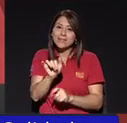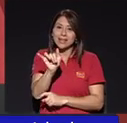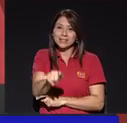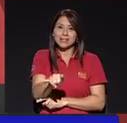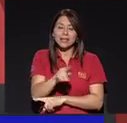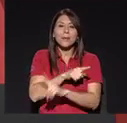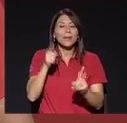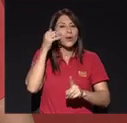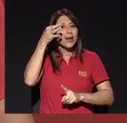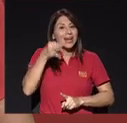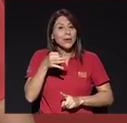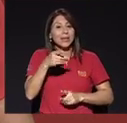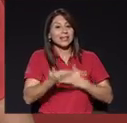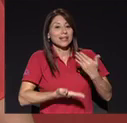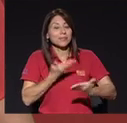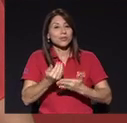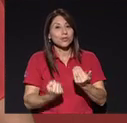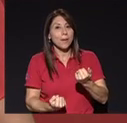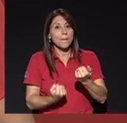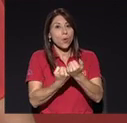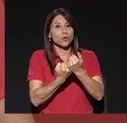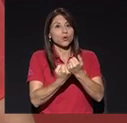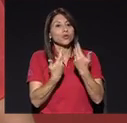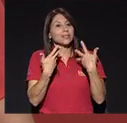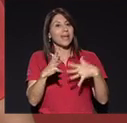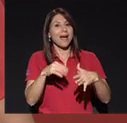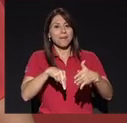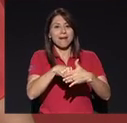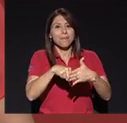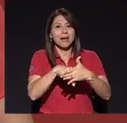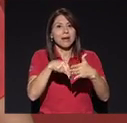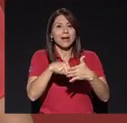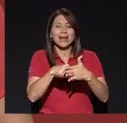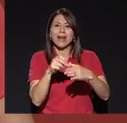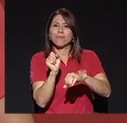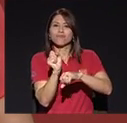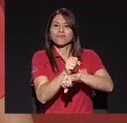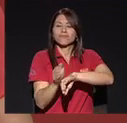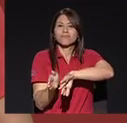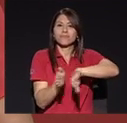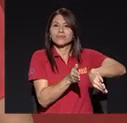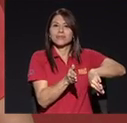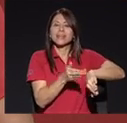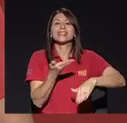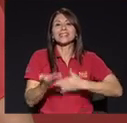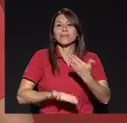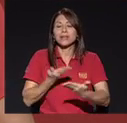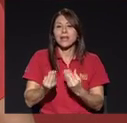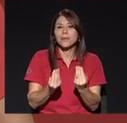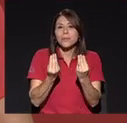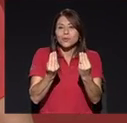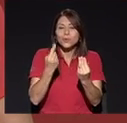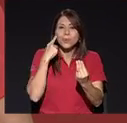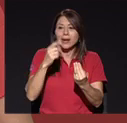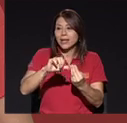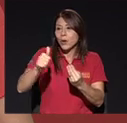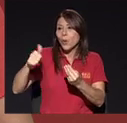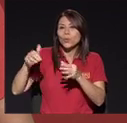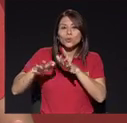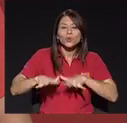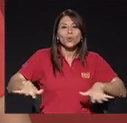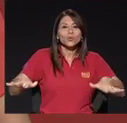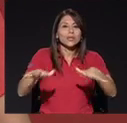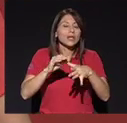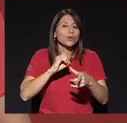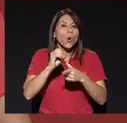creo que superar esta barrera en los servicios de apoyo serviría mucho para que los otros contextos que no son educativos o